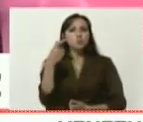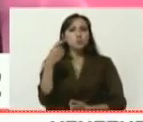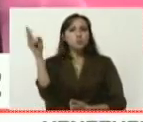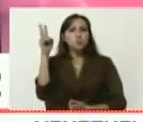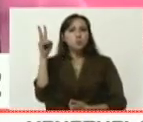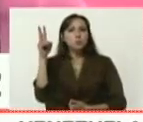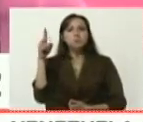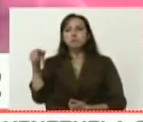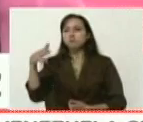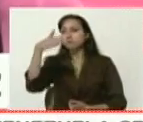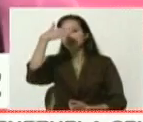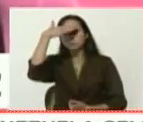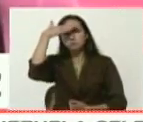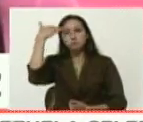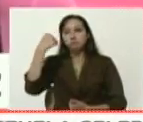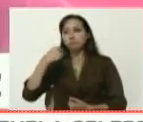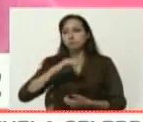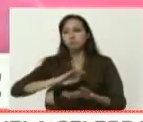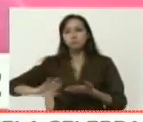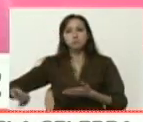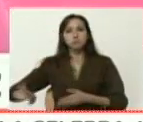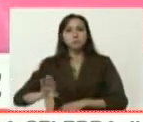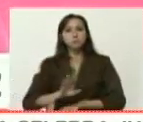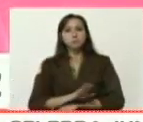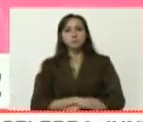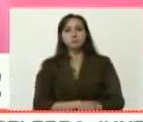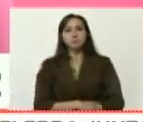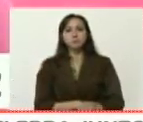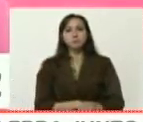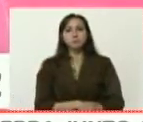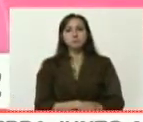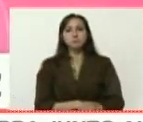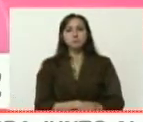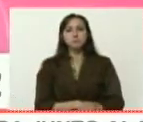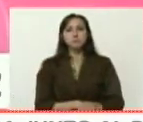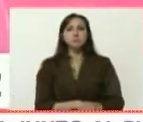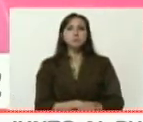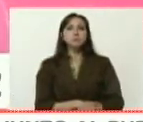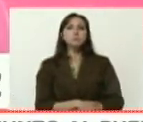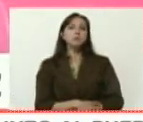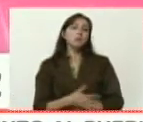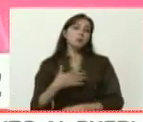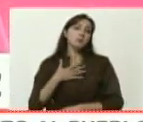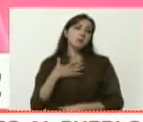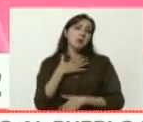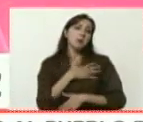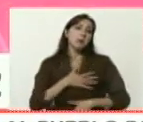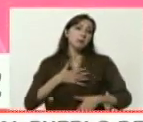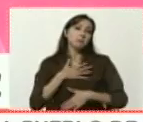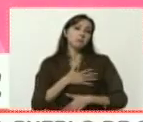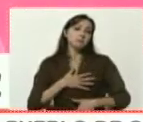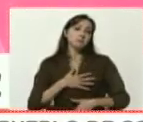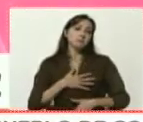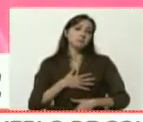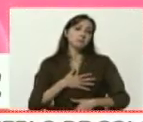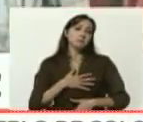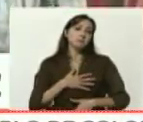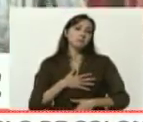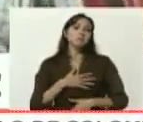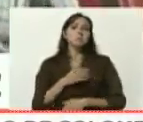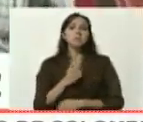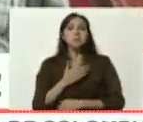olvido. No tengan la menor duda de eso. Y si hay algo que me reconforta, viejo, es verlo a ustedes